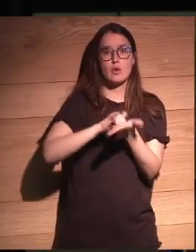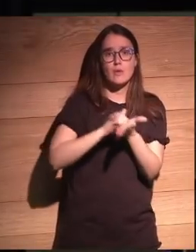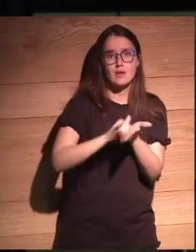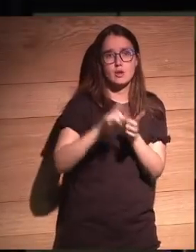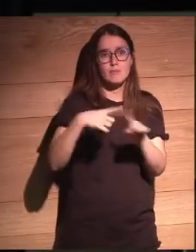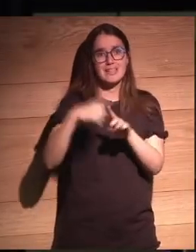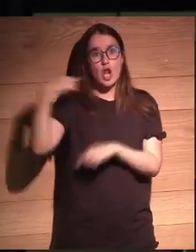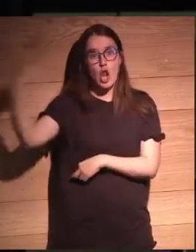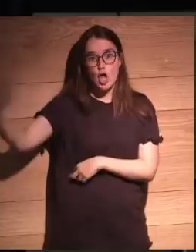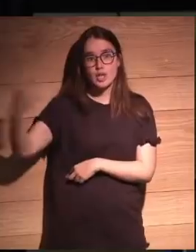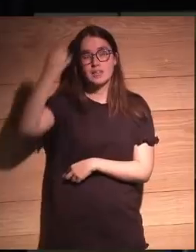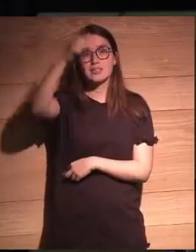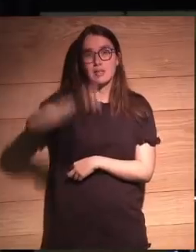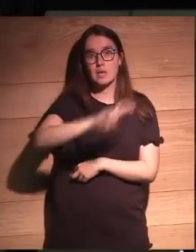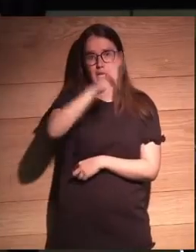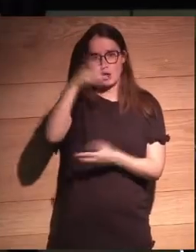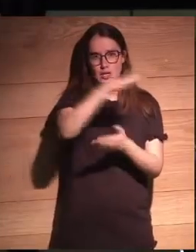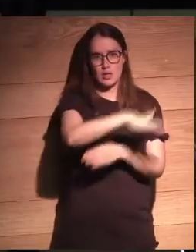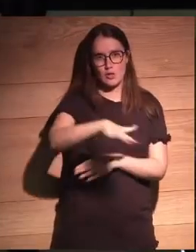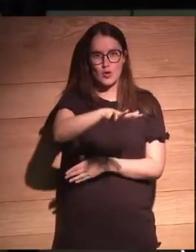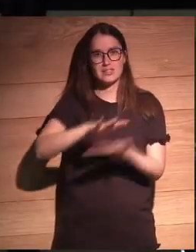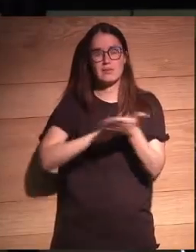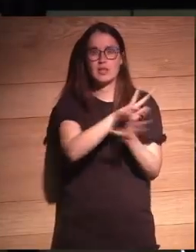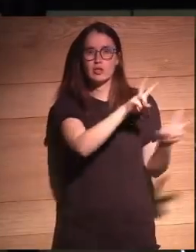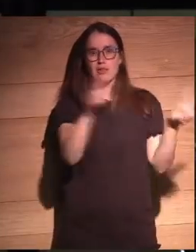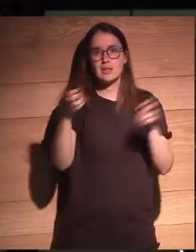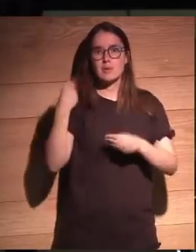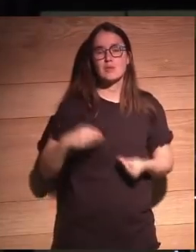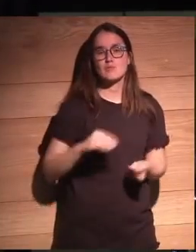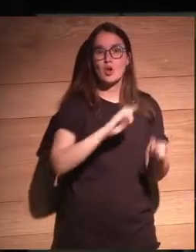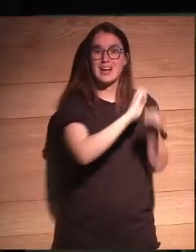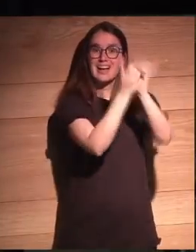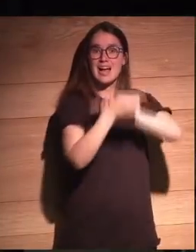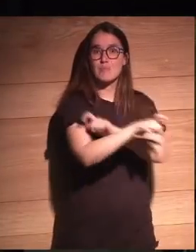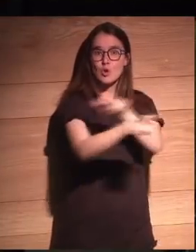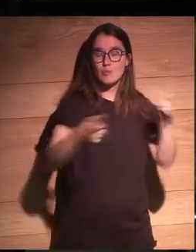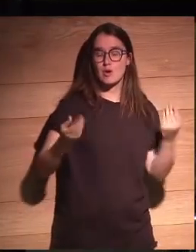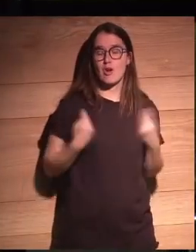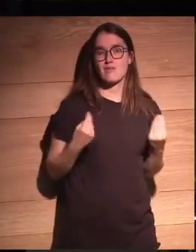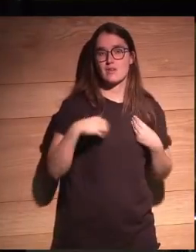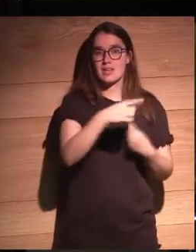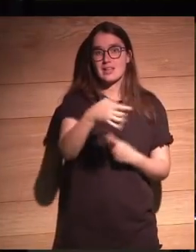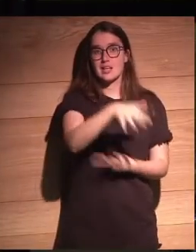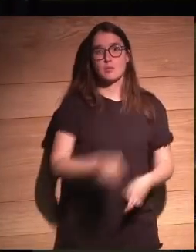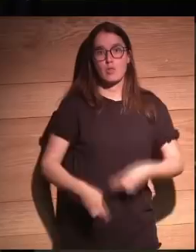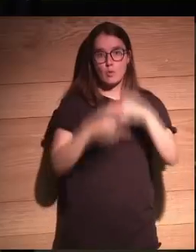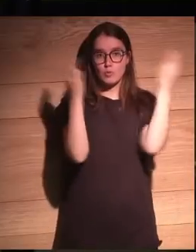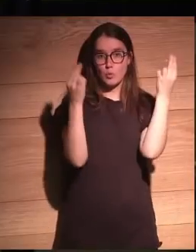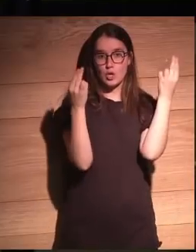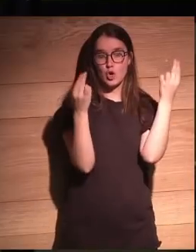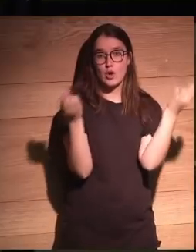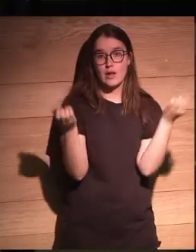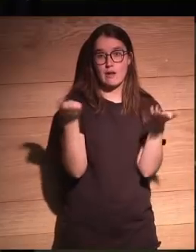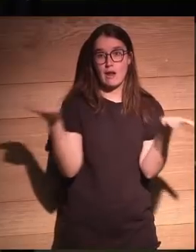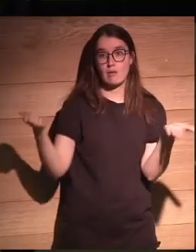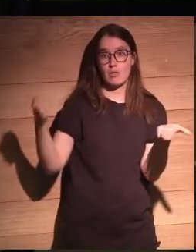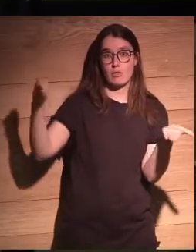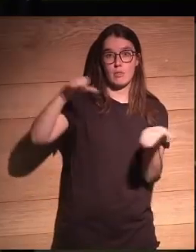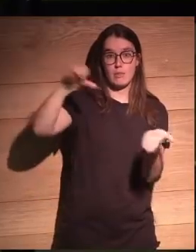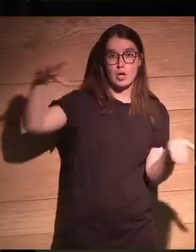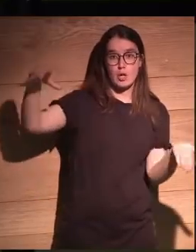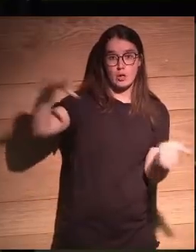y Londres y también en otros lugares, abordando temas como el cambio urbano, la vivienda, el espacio público y la gentrificación.